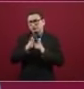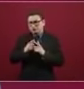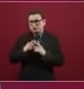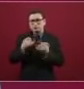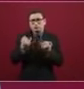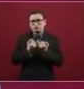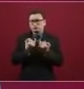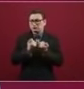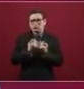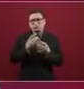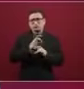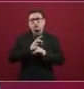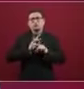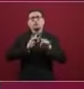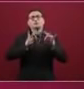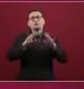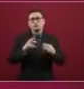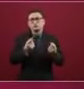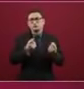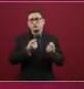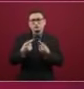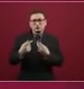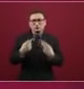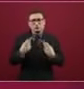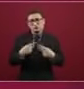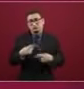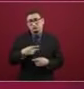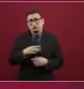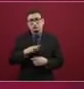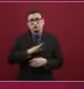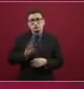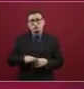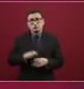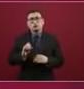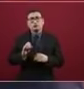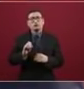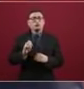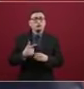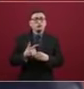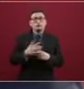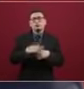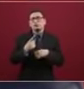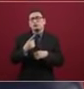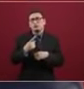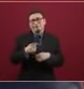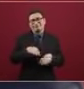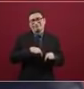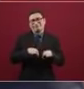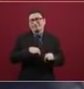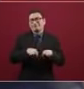algún momento a tener bajas, porque el trabajo,